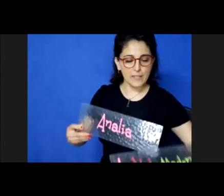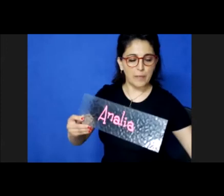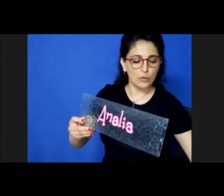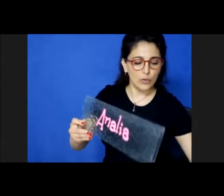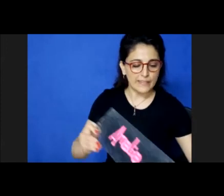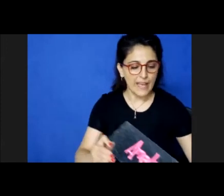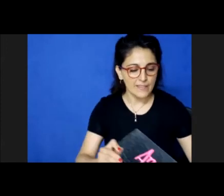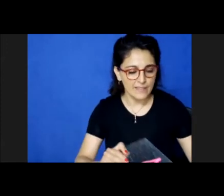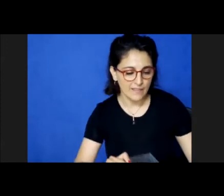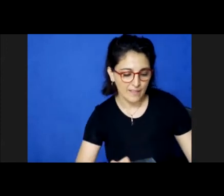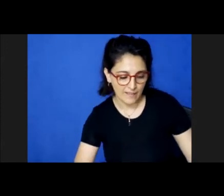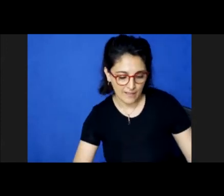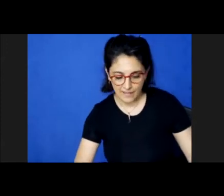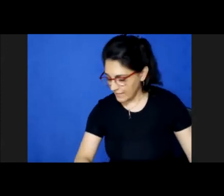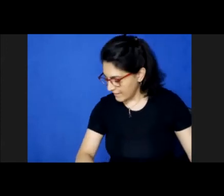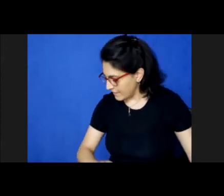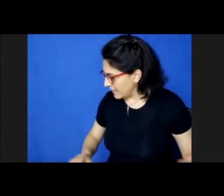las pinturitas